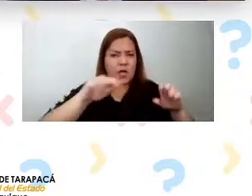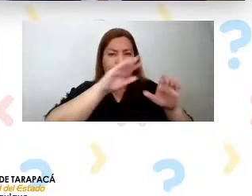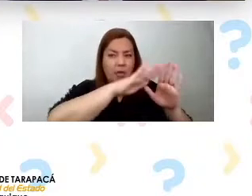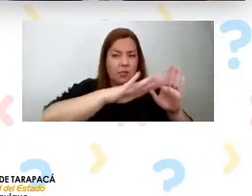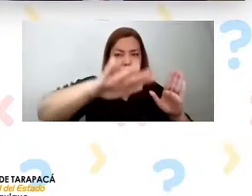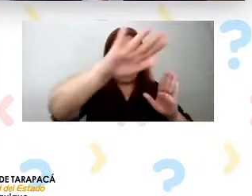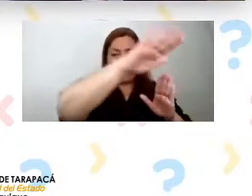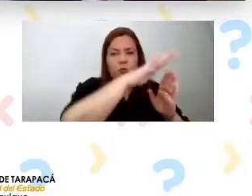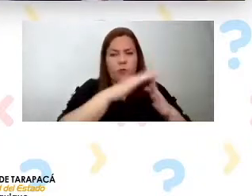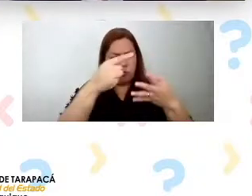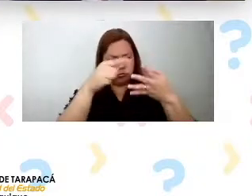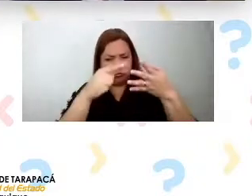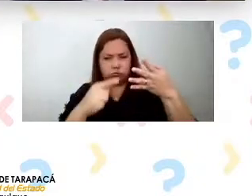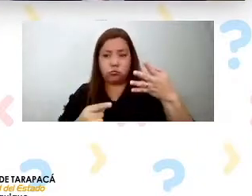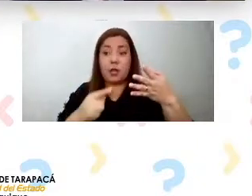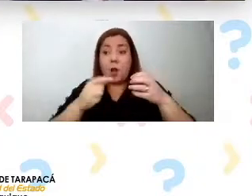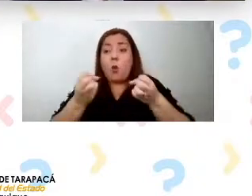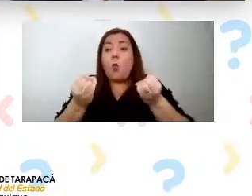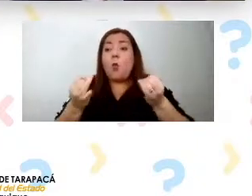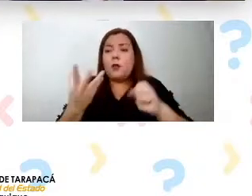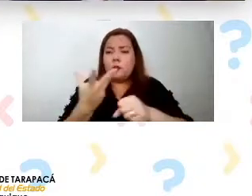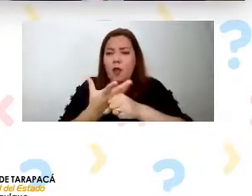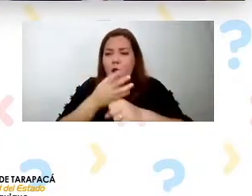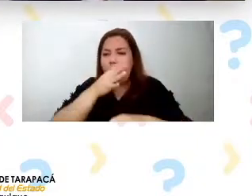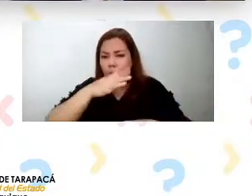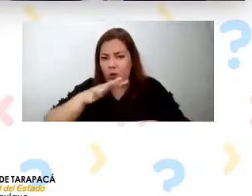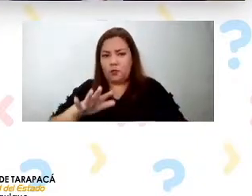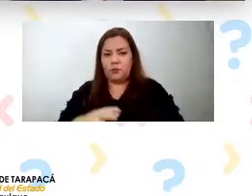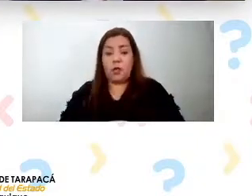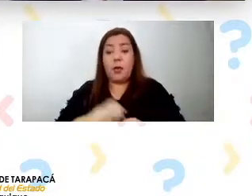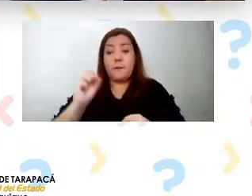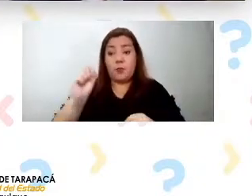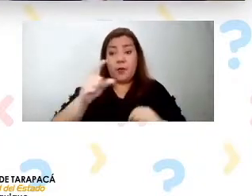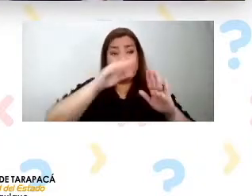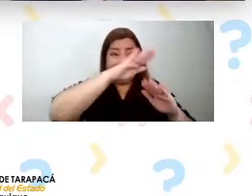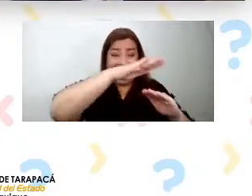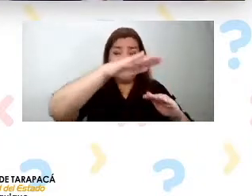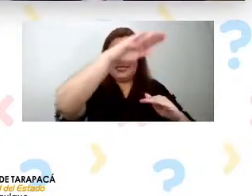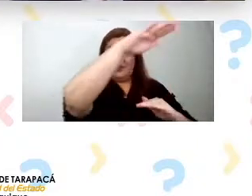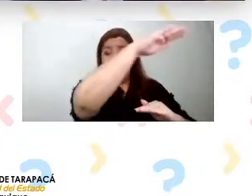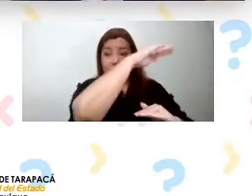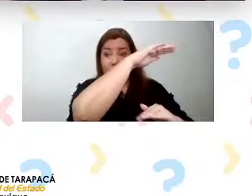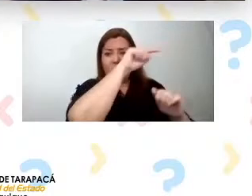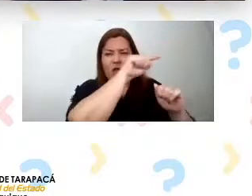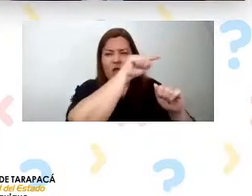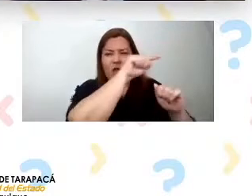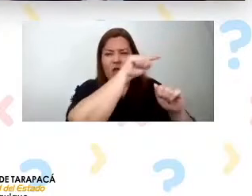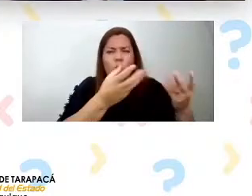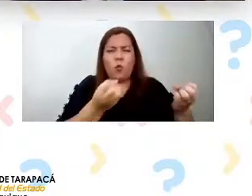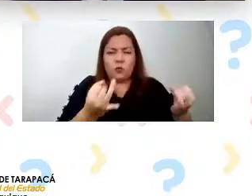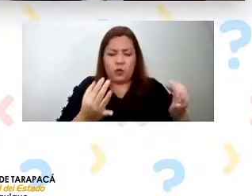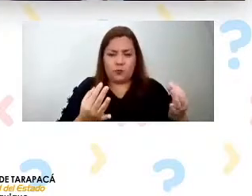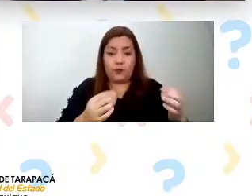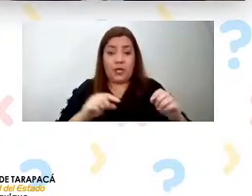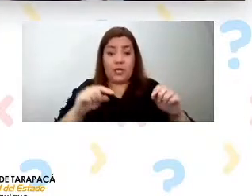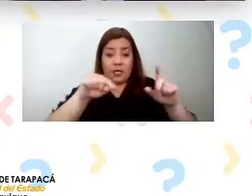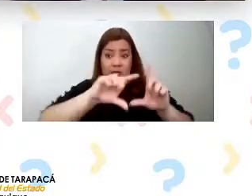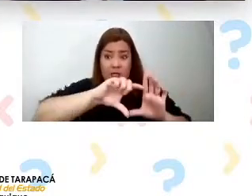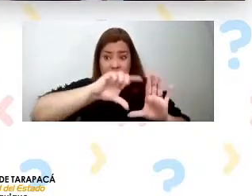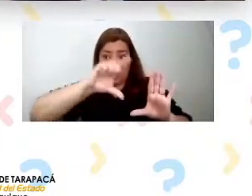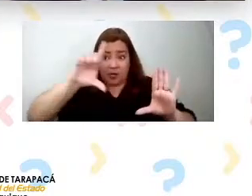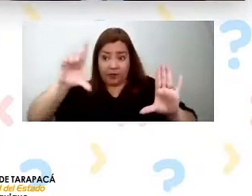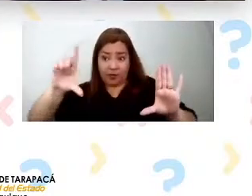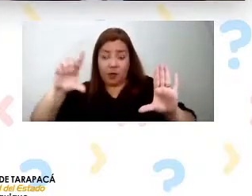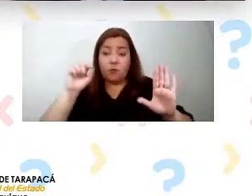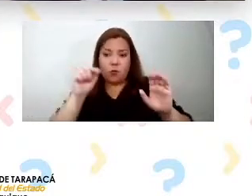agua, primeramente en el altiplano. En esta gráfica podemos observar, ¿no es cierto?, que a